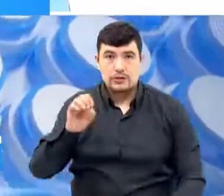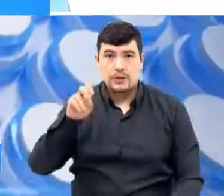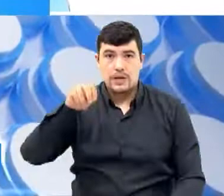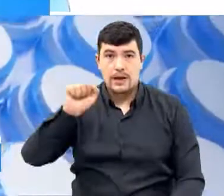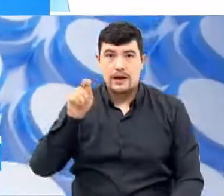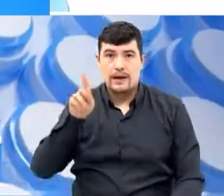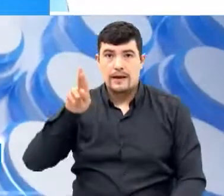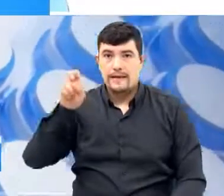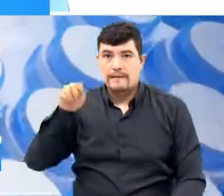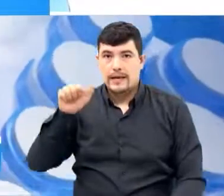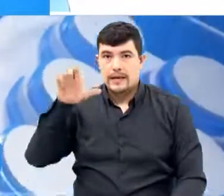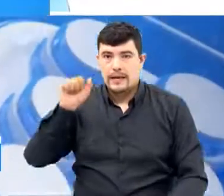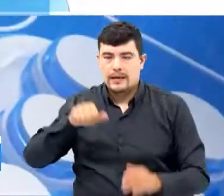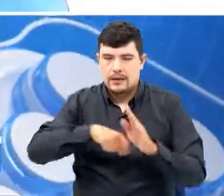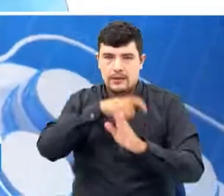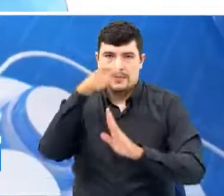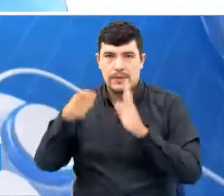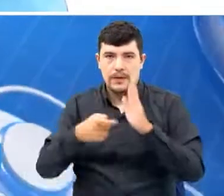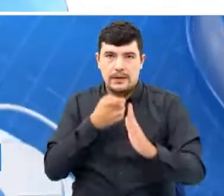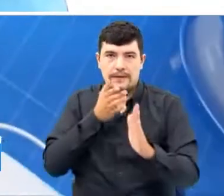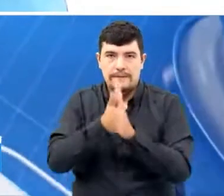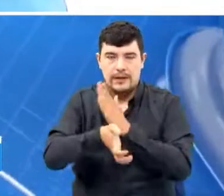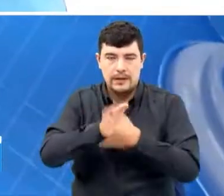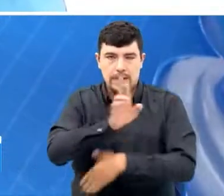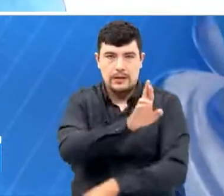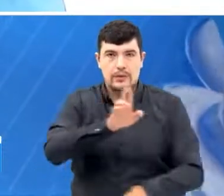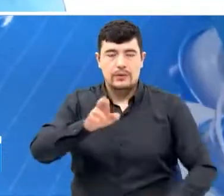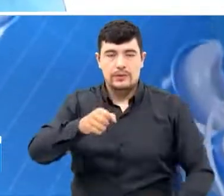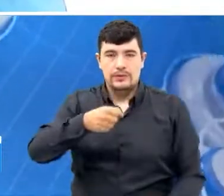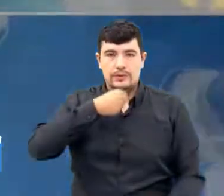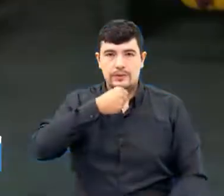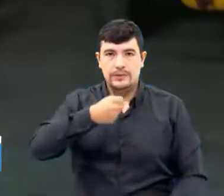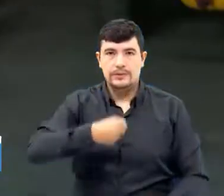Isaac Meneses, estamos informando.